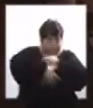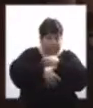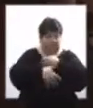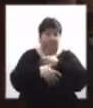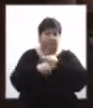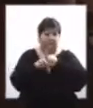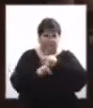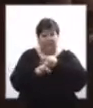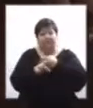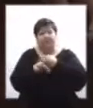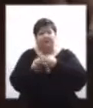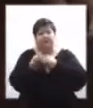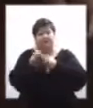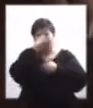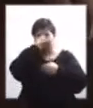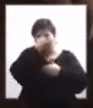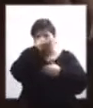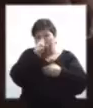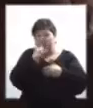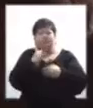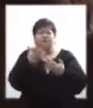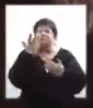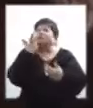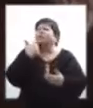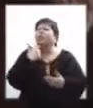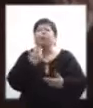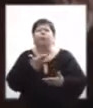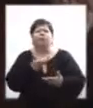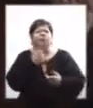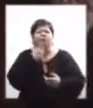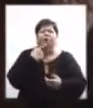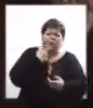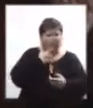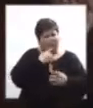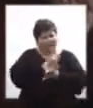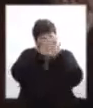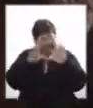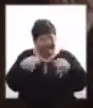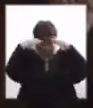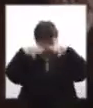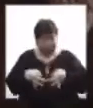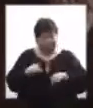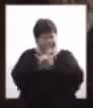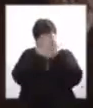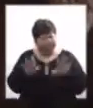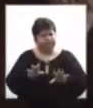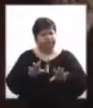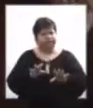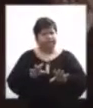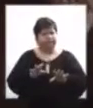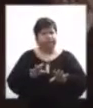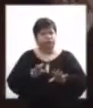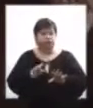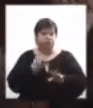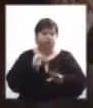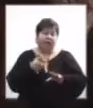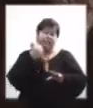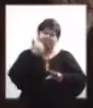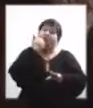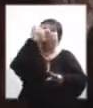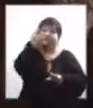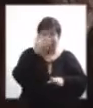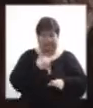Represa de casupá no me gusta generar su eficacia y me gusta hacer claro y contundente y por eso si bien me tengo que dirigir a usted señor presidente